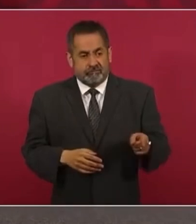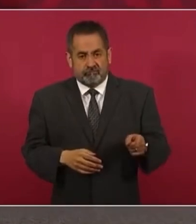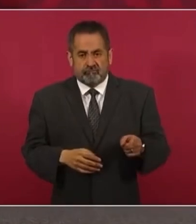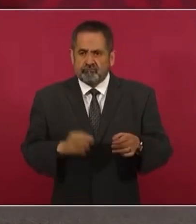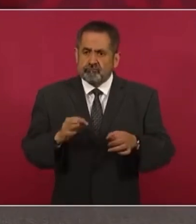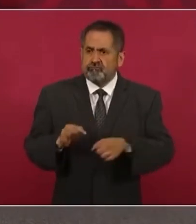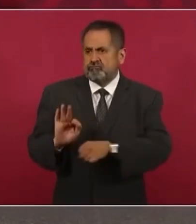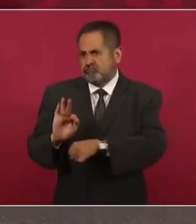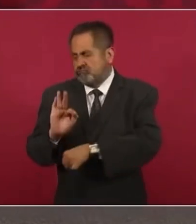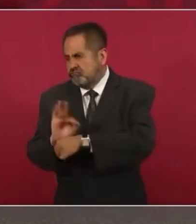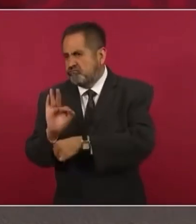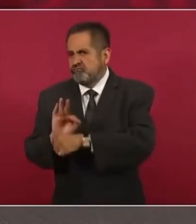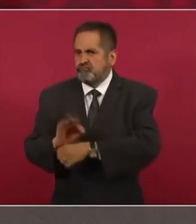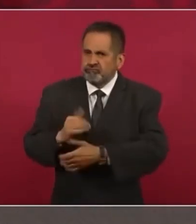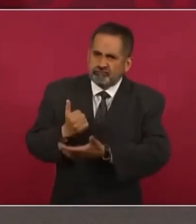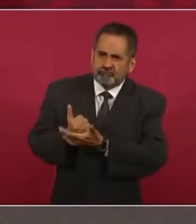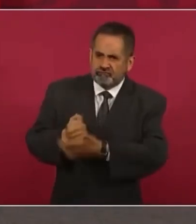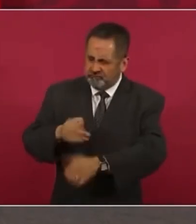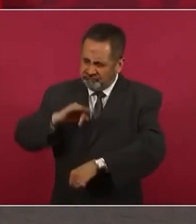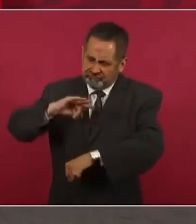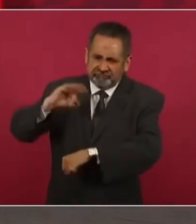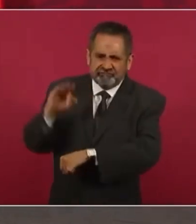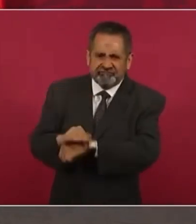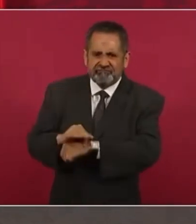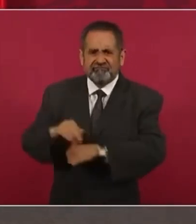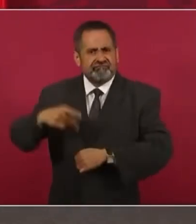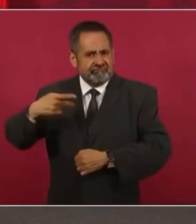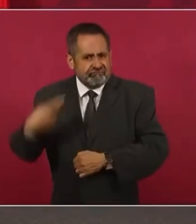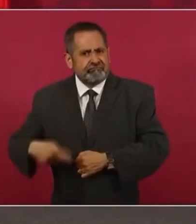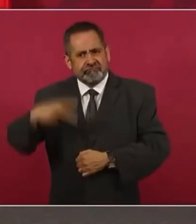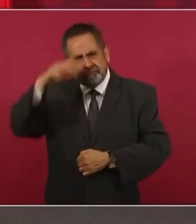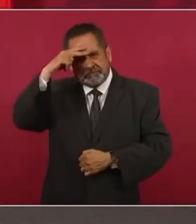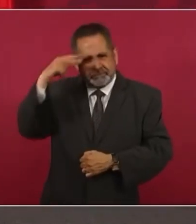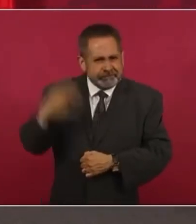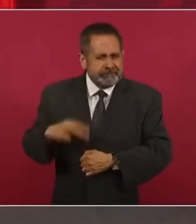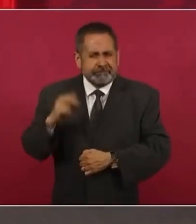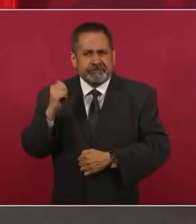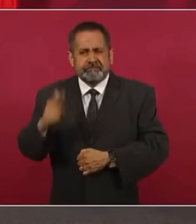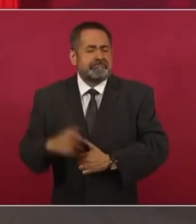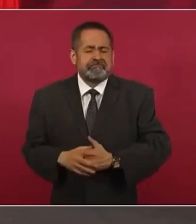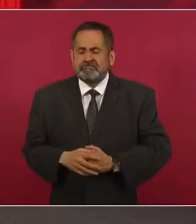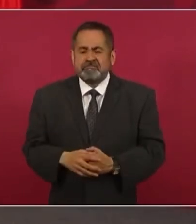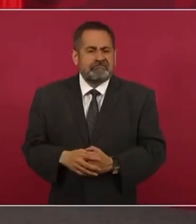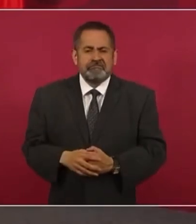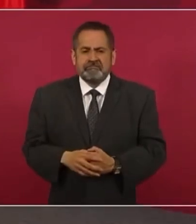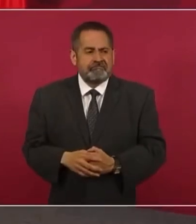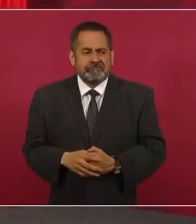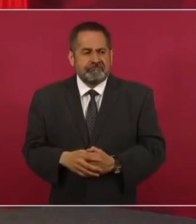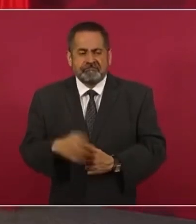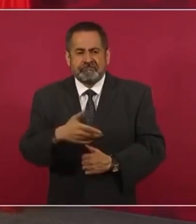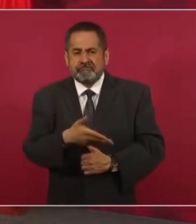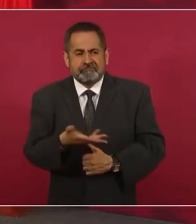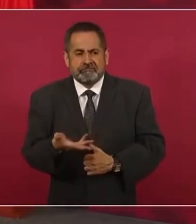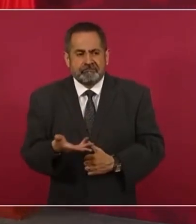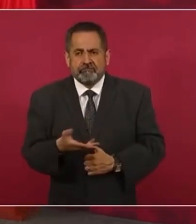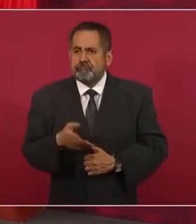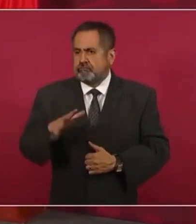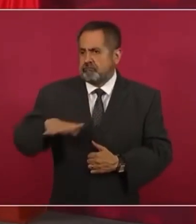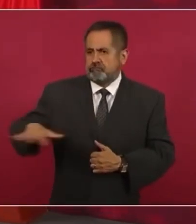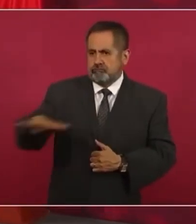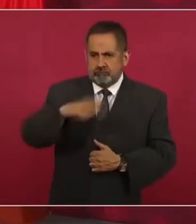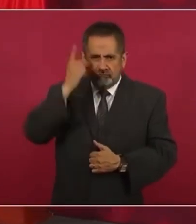defender los intereses del pueblo, de la nación, en vez de defender lo